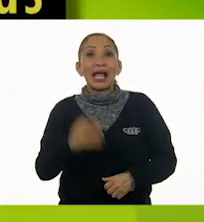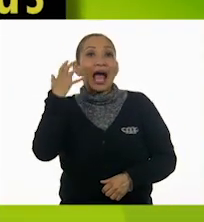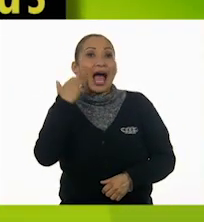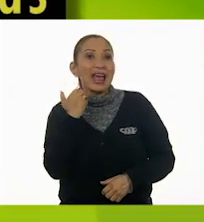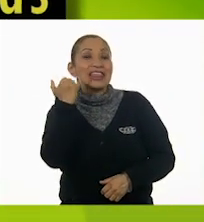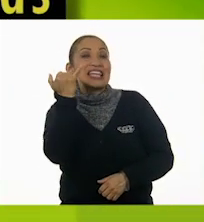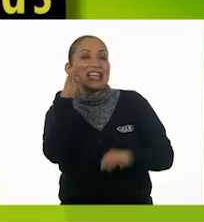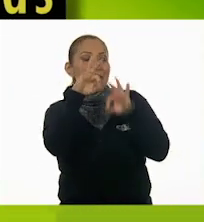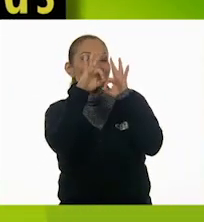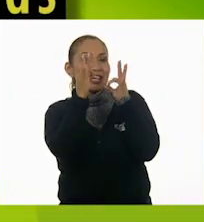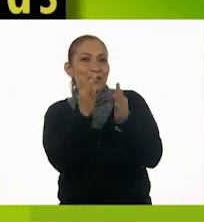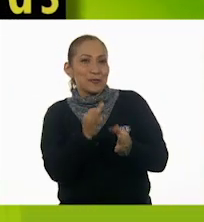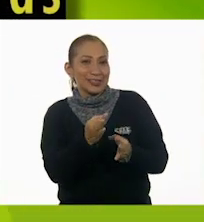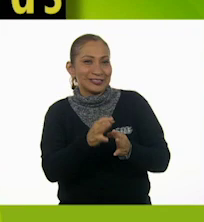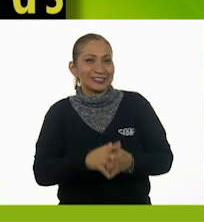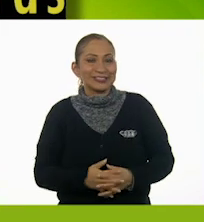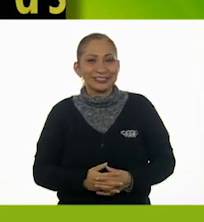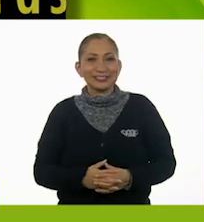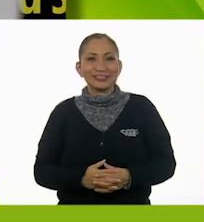Gato y las figuras.